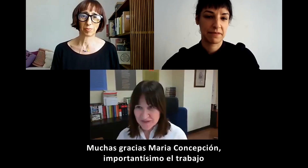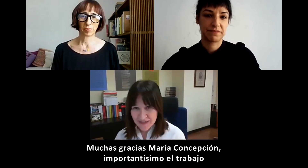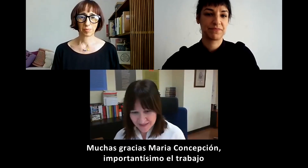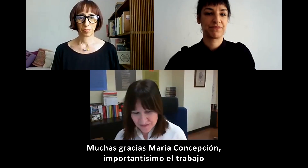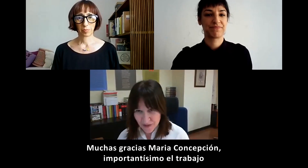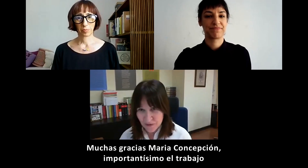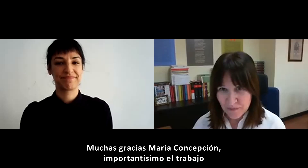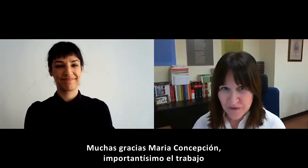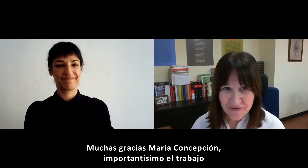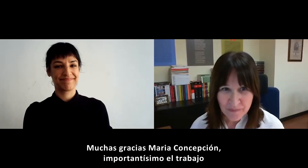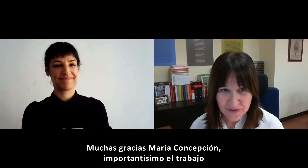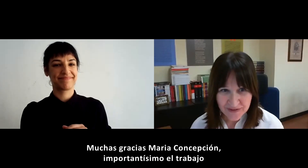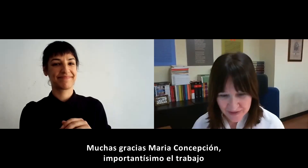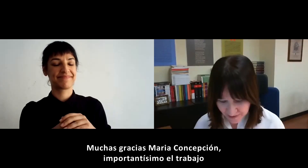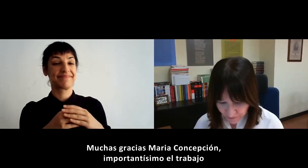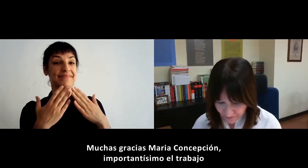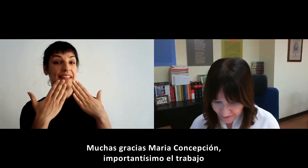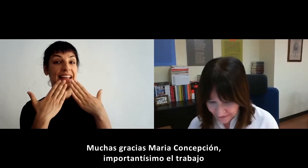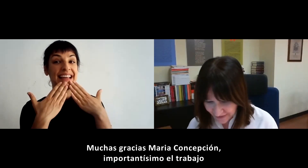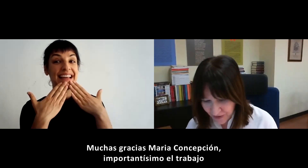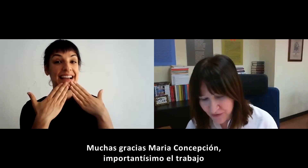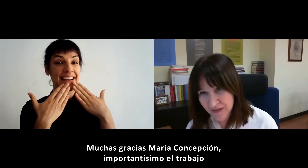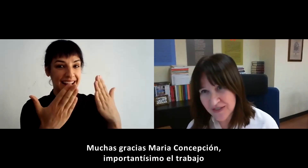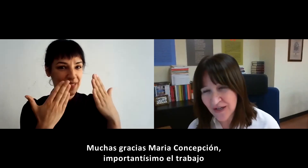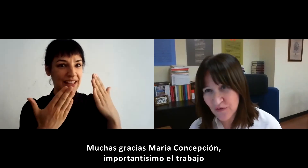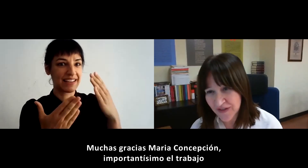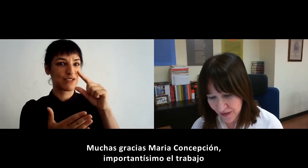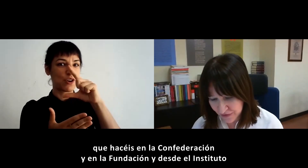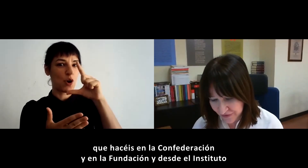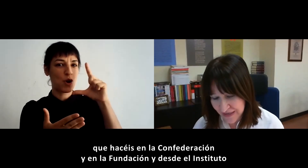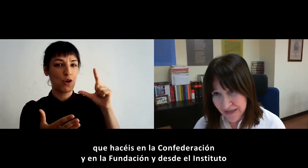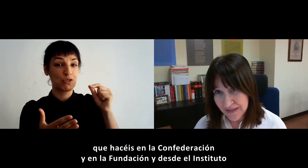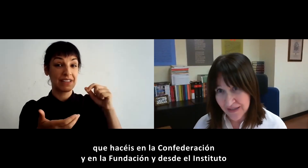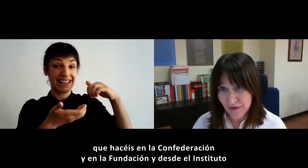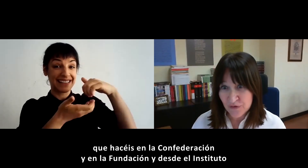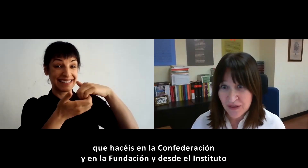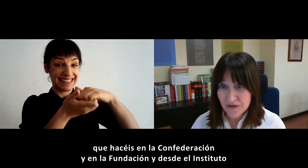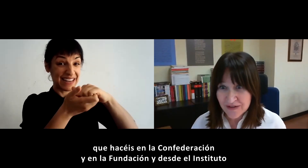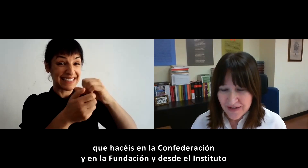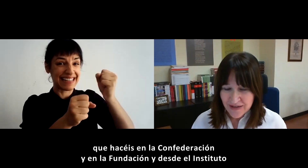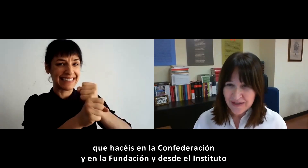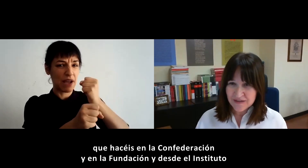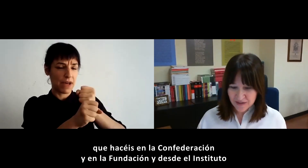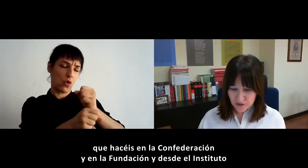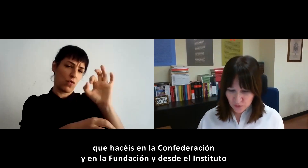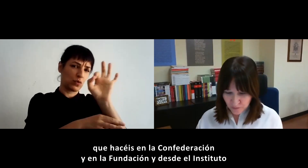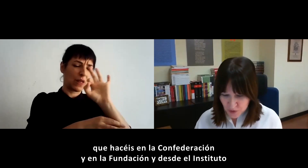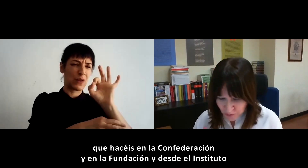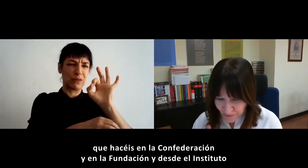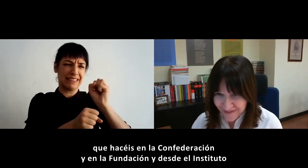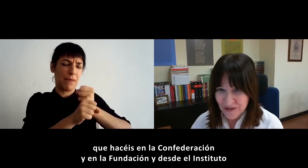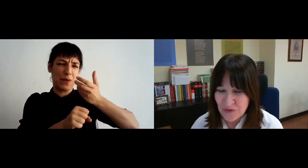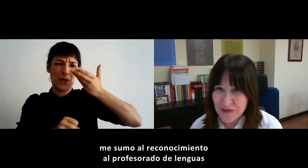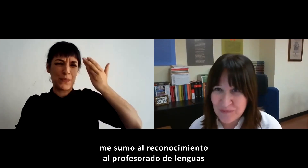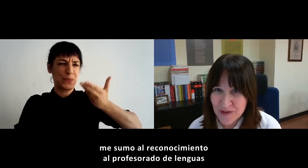Muchísimas gracias, María Concepción. Importantísimo el trabajo que hacéis en la Confederación y en la Fundación. Y desde el Instituto me